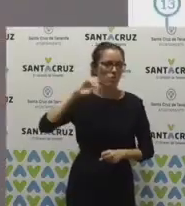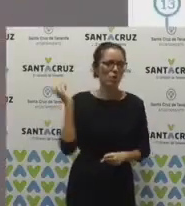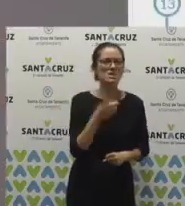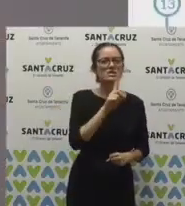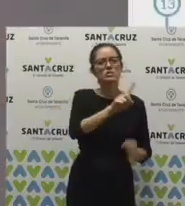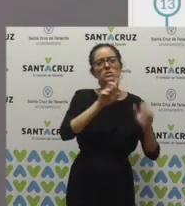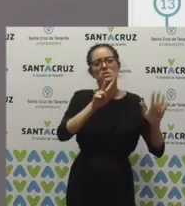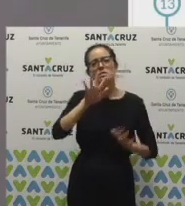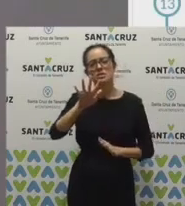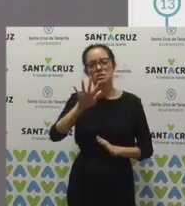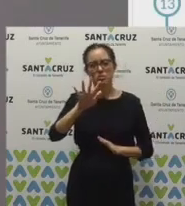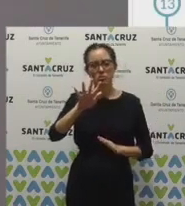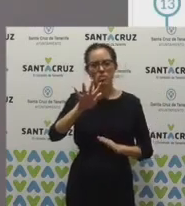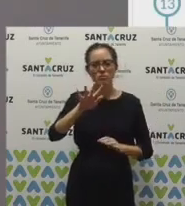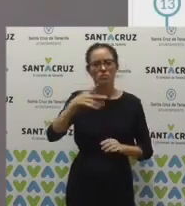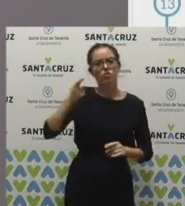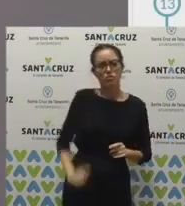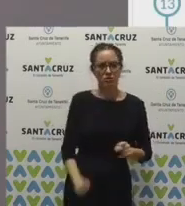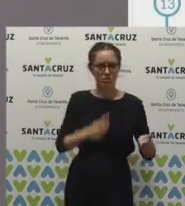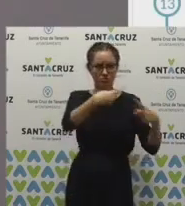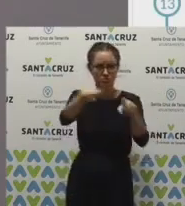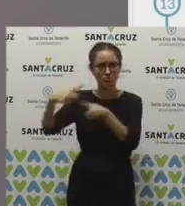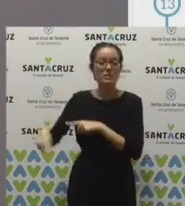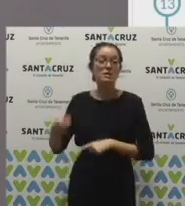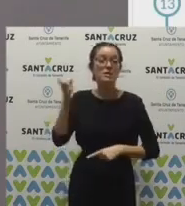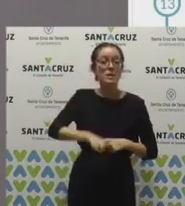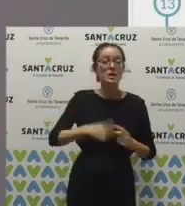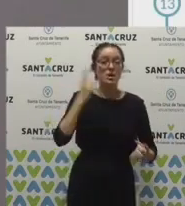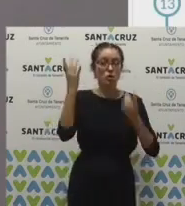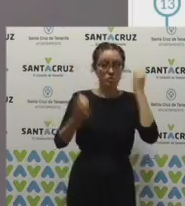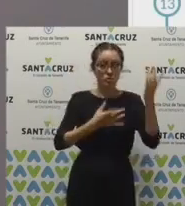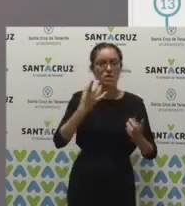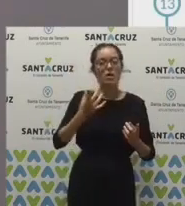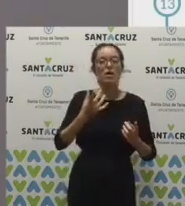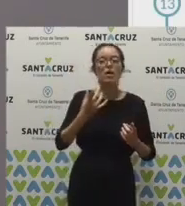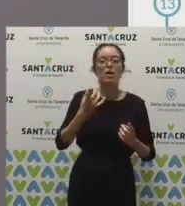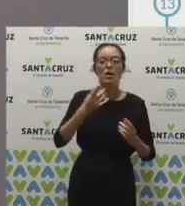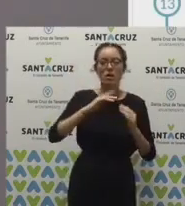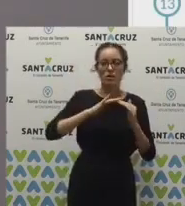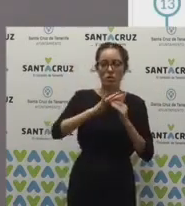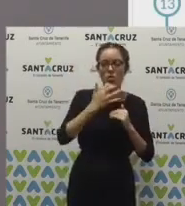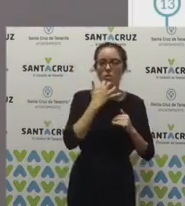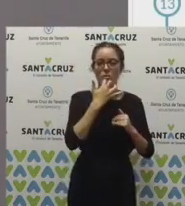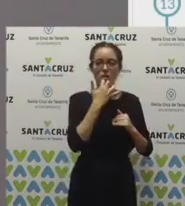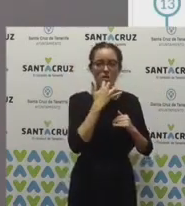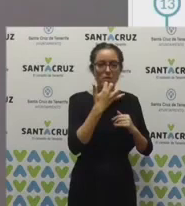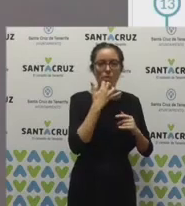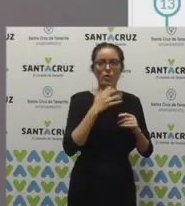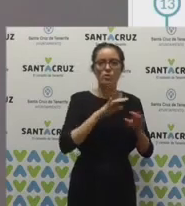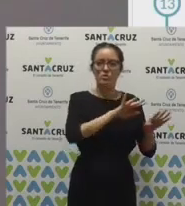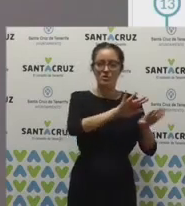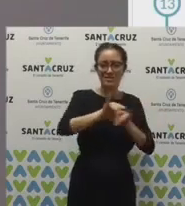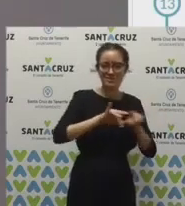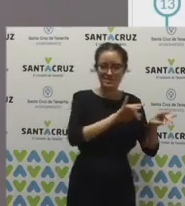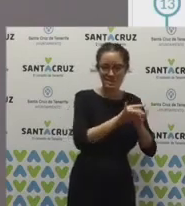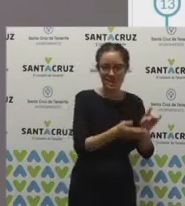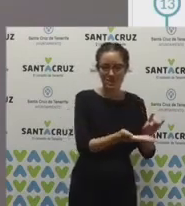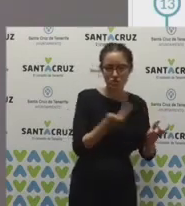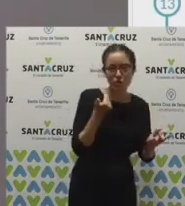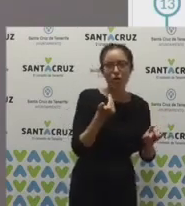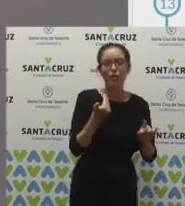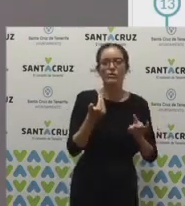dentro de la economía azul también están formando parte de la desalación la agricultura la biotecnología o las energías